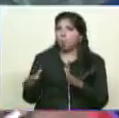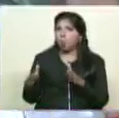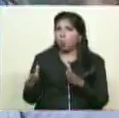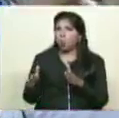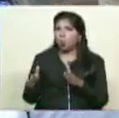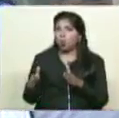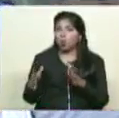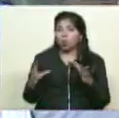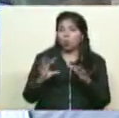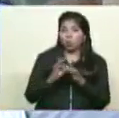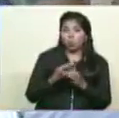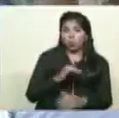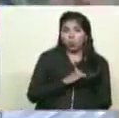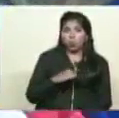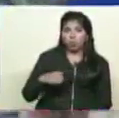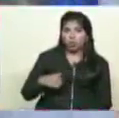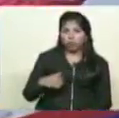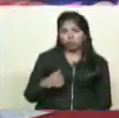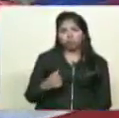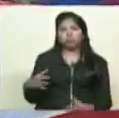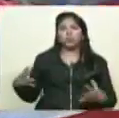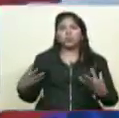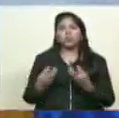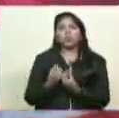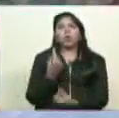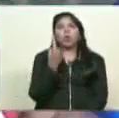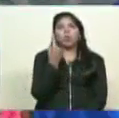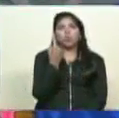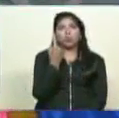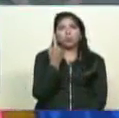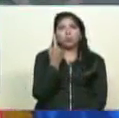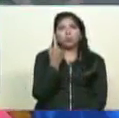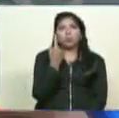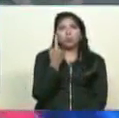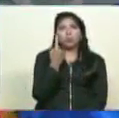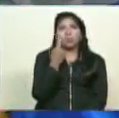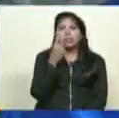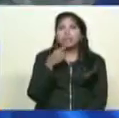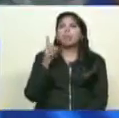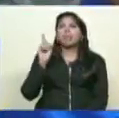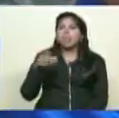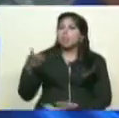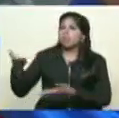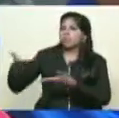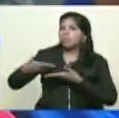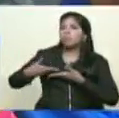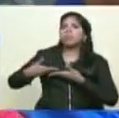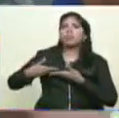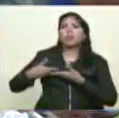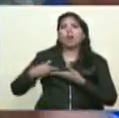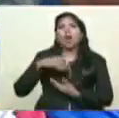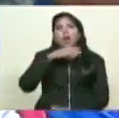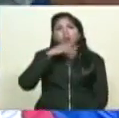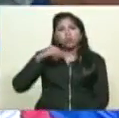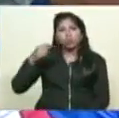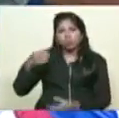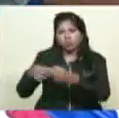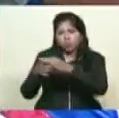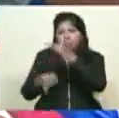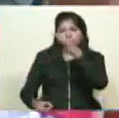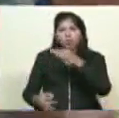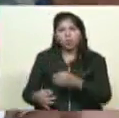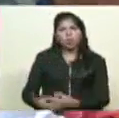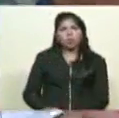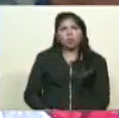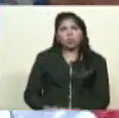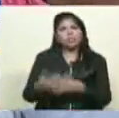clubes privados, porque somos uno solo, en recibir también más azúcar cruda, presidente. Yo creo que tenemos la capacidad nosotros de empaquetar